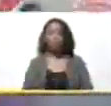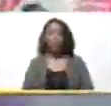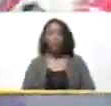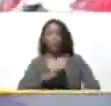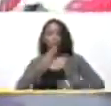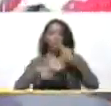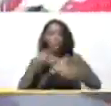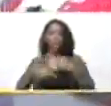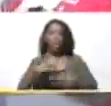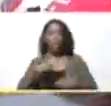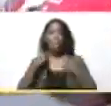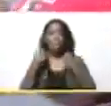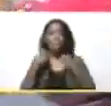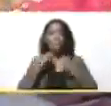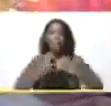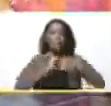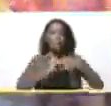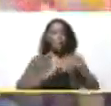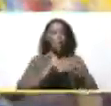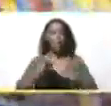revolución para el siglo XXI.